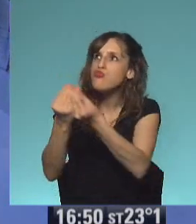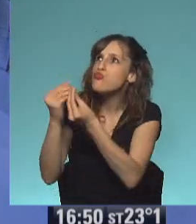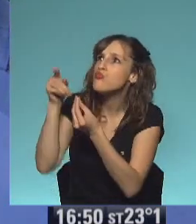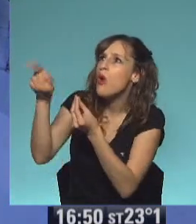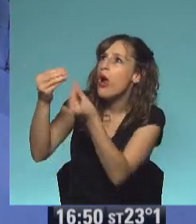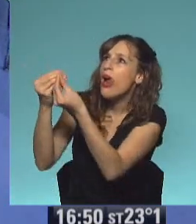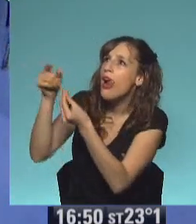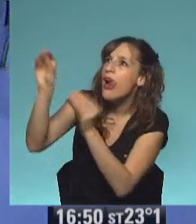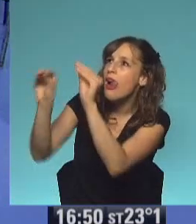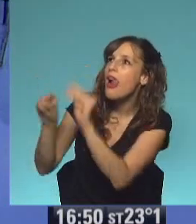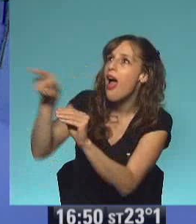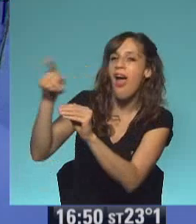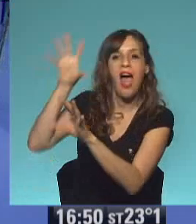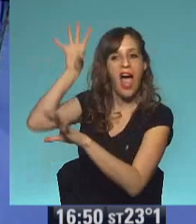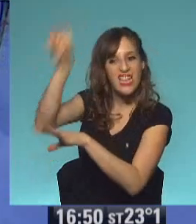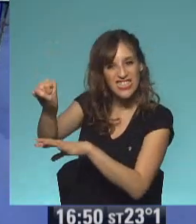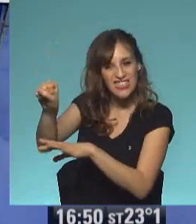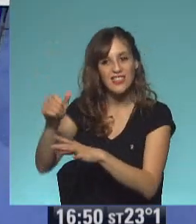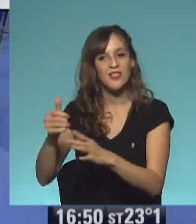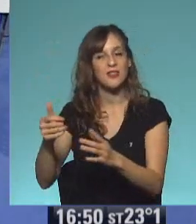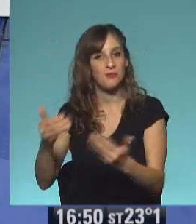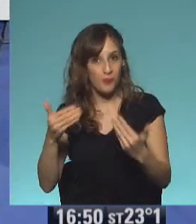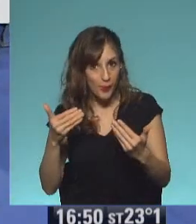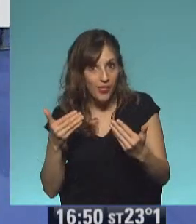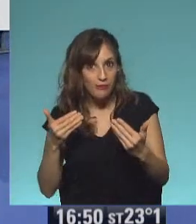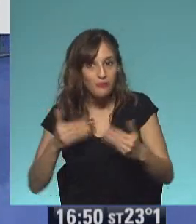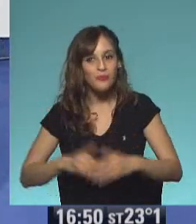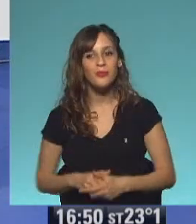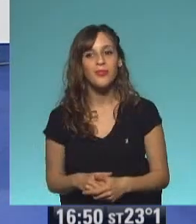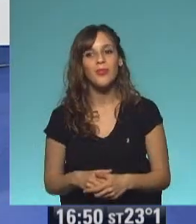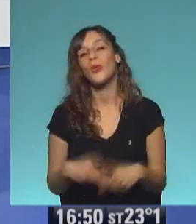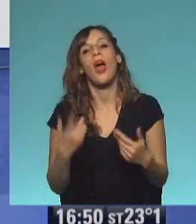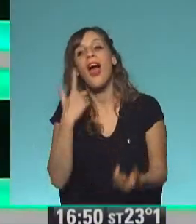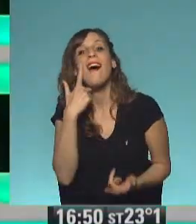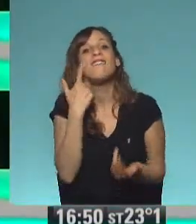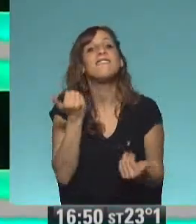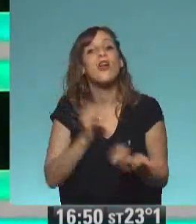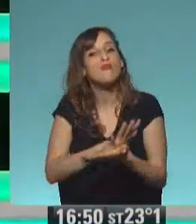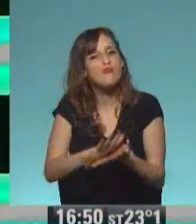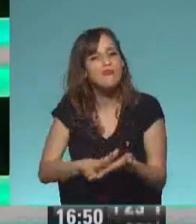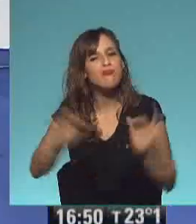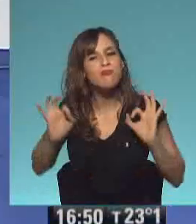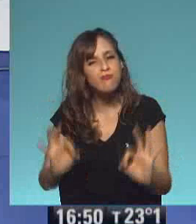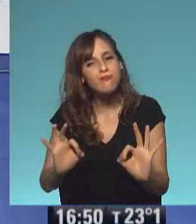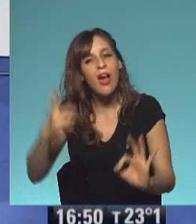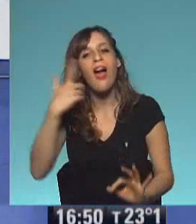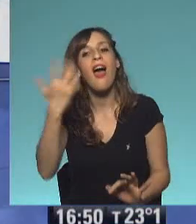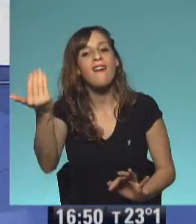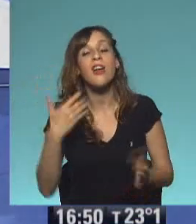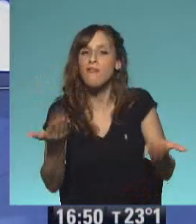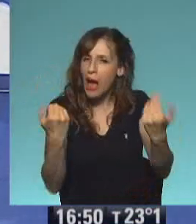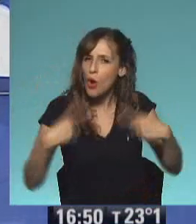no no lo ponemos ahí y miren cómo armamos a ver cómo queda vamos a